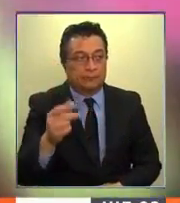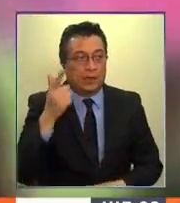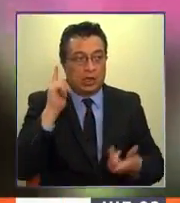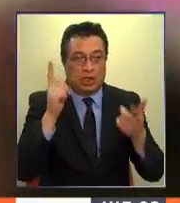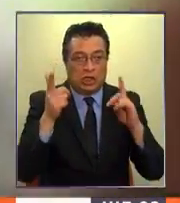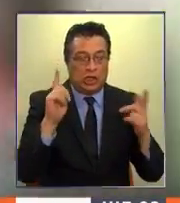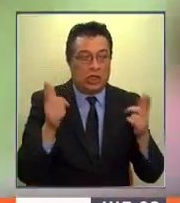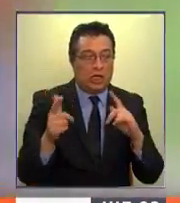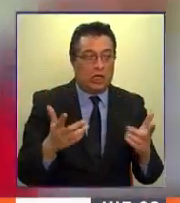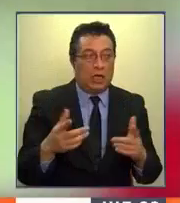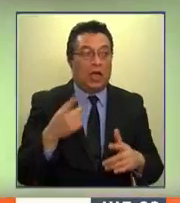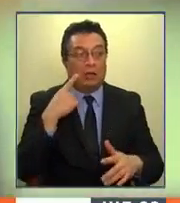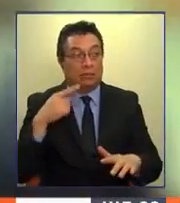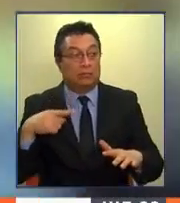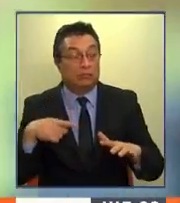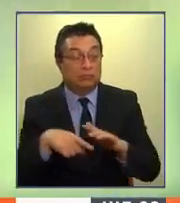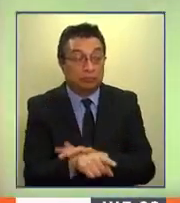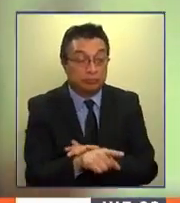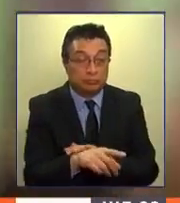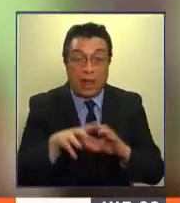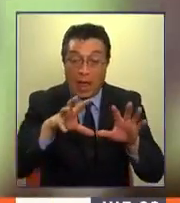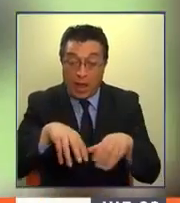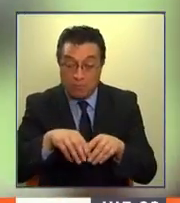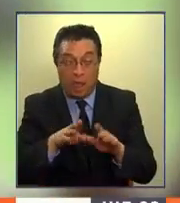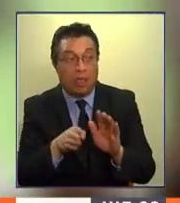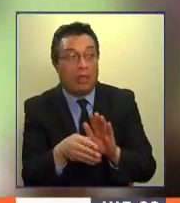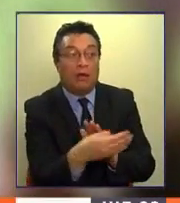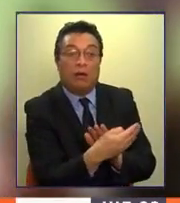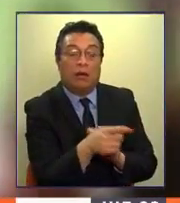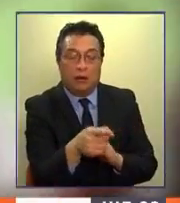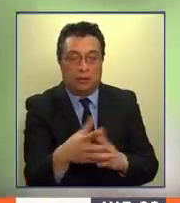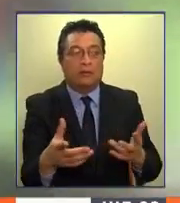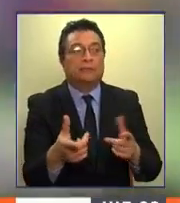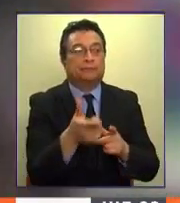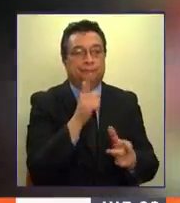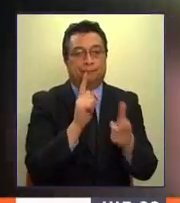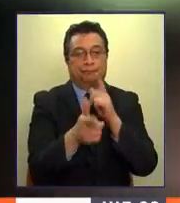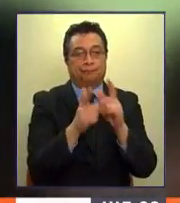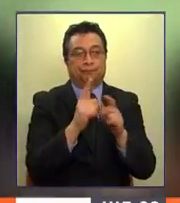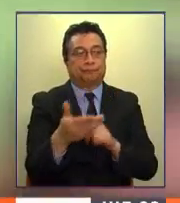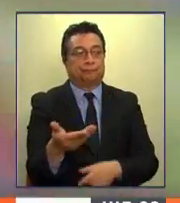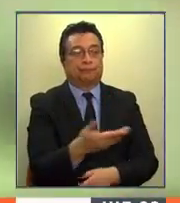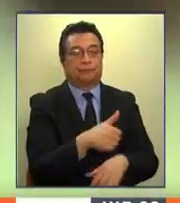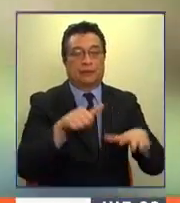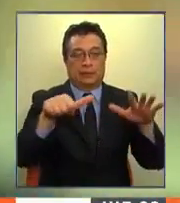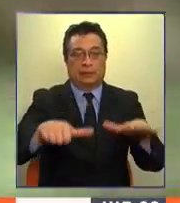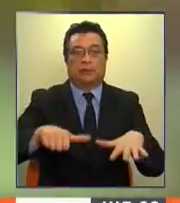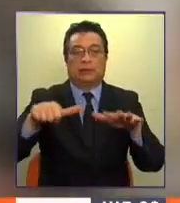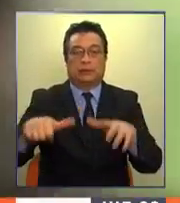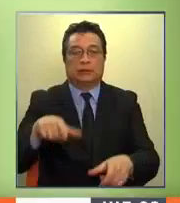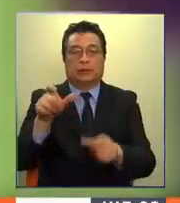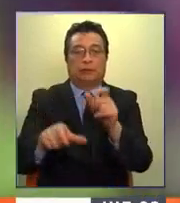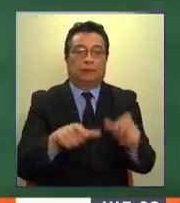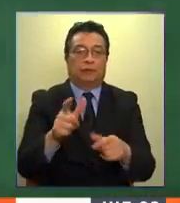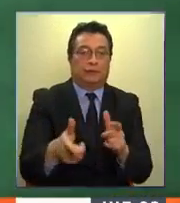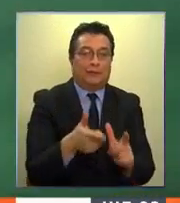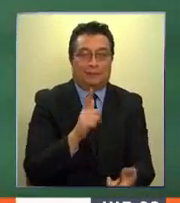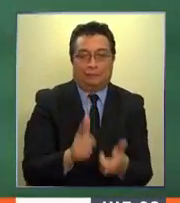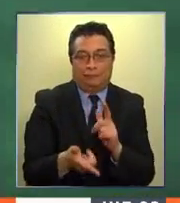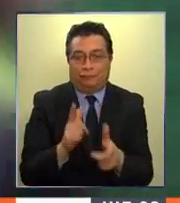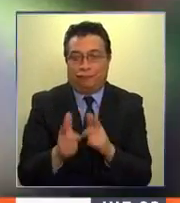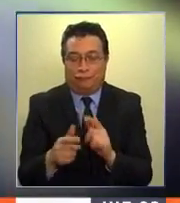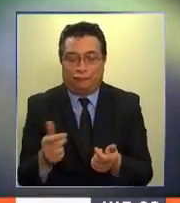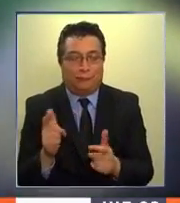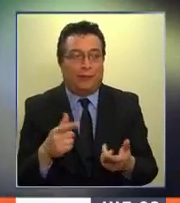molestos y al llegar hasta esta tienda de mascotas se dieron cuenta que, claro, efectivamente habían 16 personas tomando